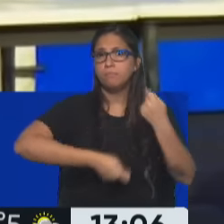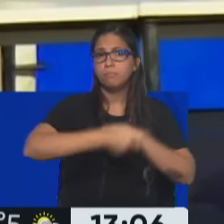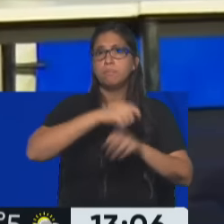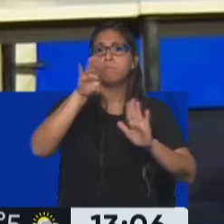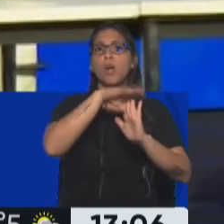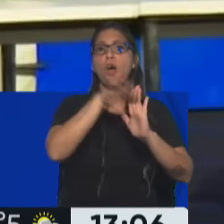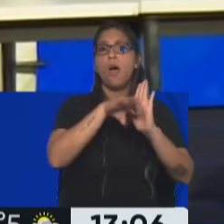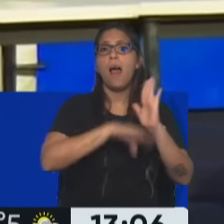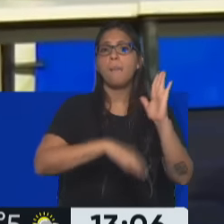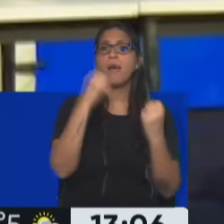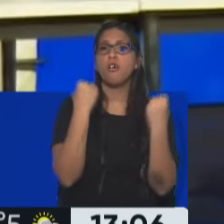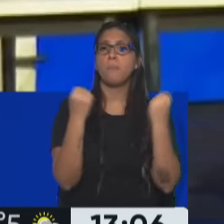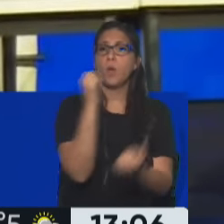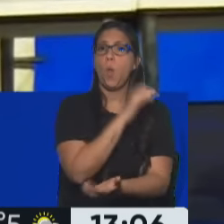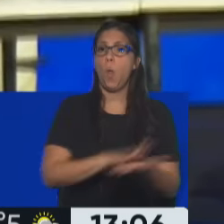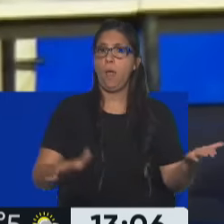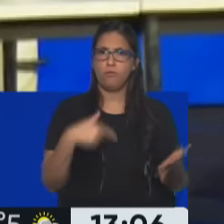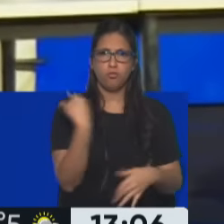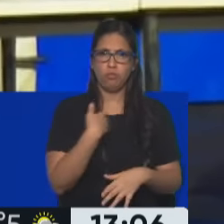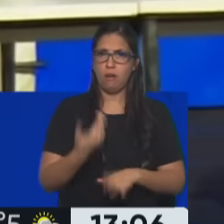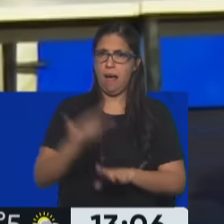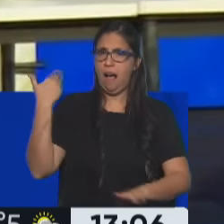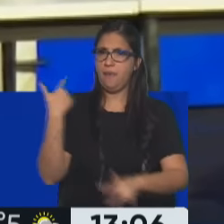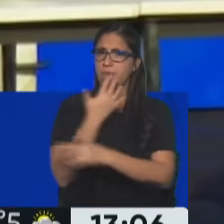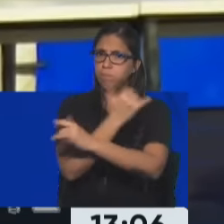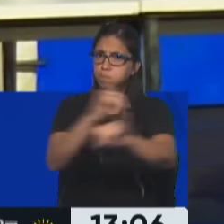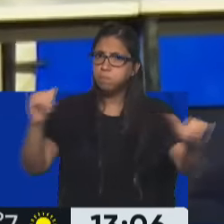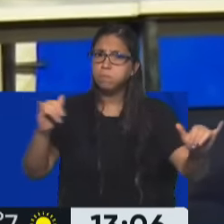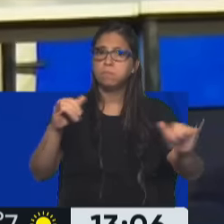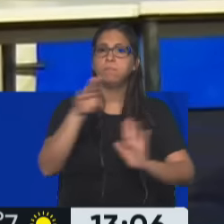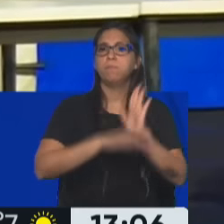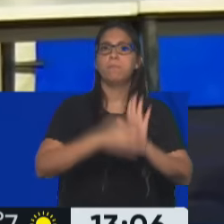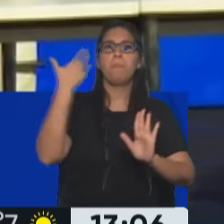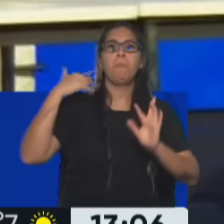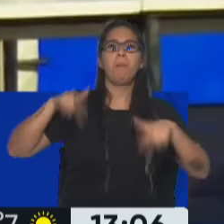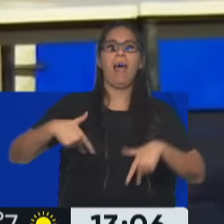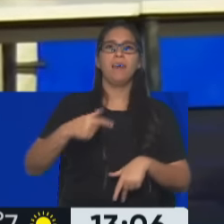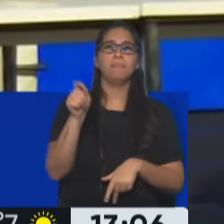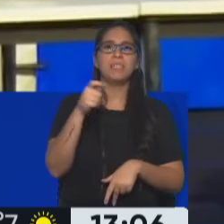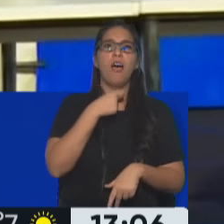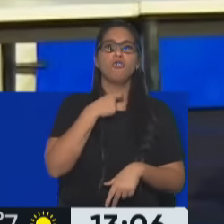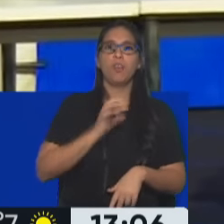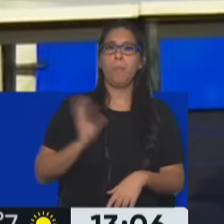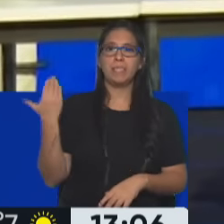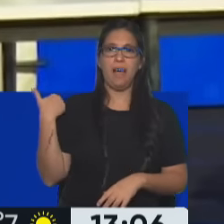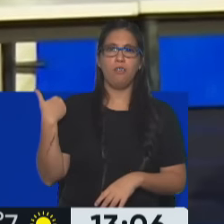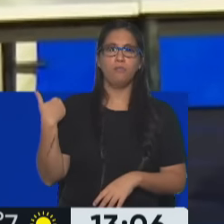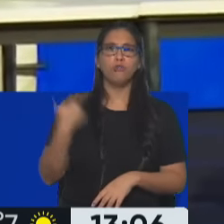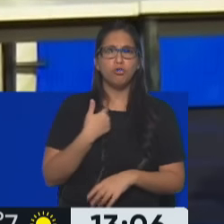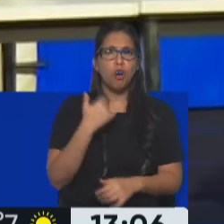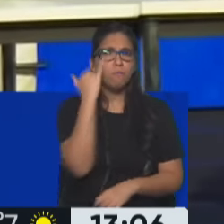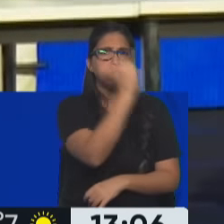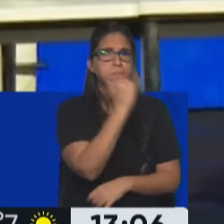programa que ya se los hemos contado en su momento, porque es un programa que tenemos desde agosto del año pasado y yo personalmente se lo conté al